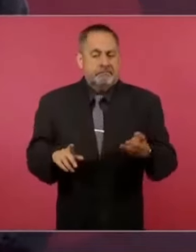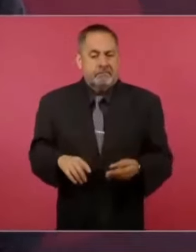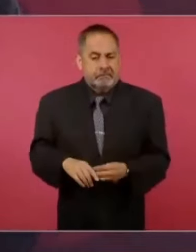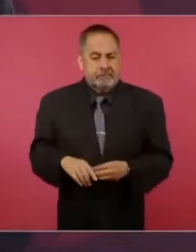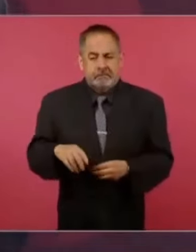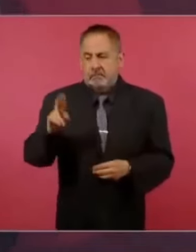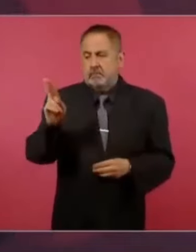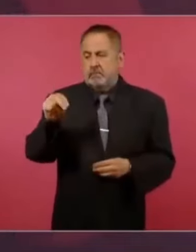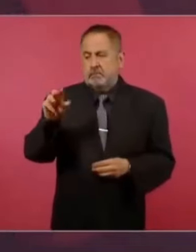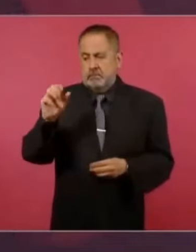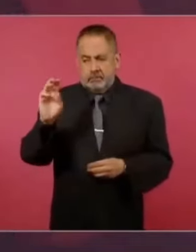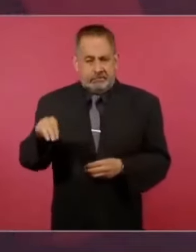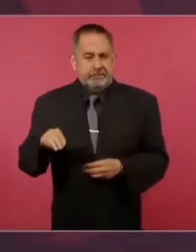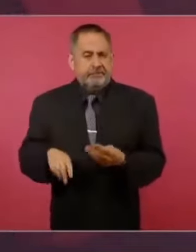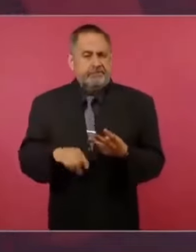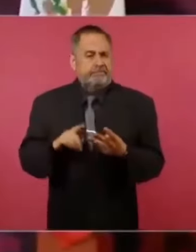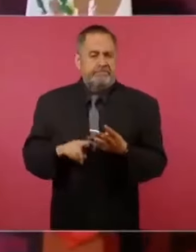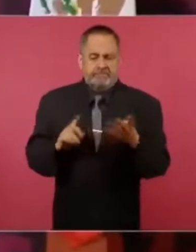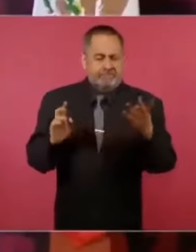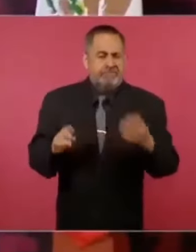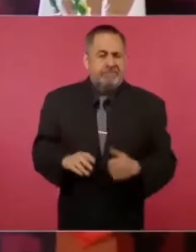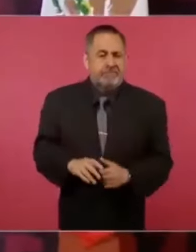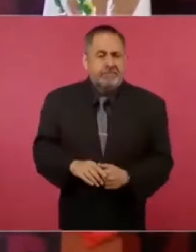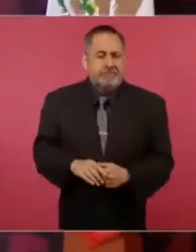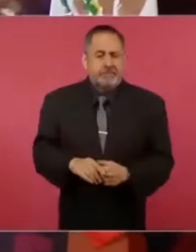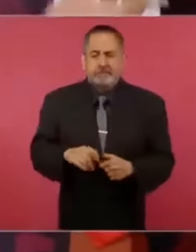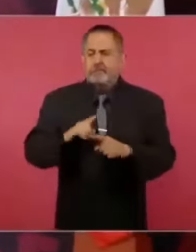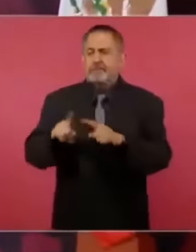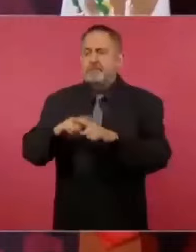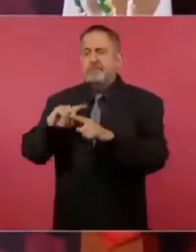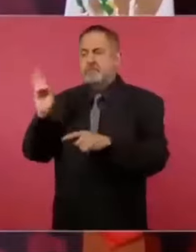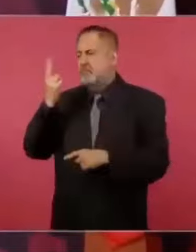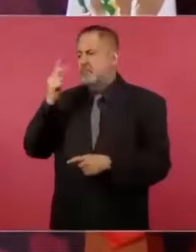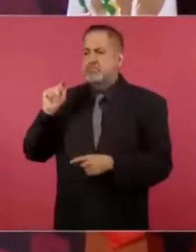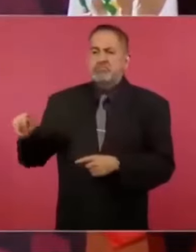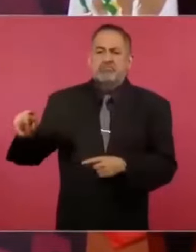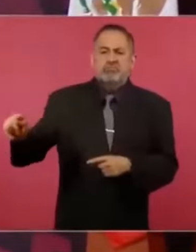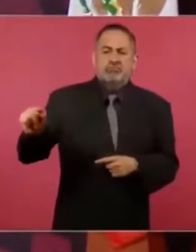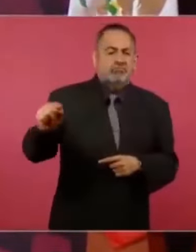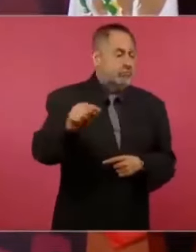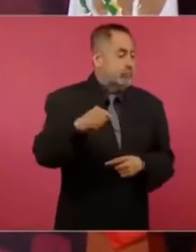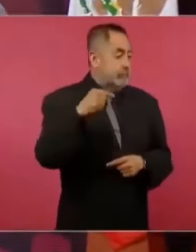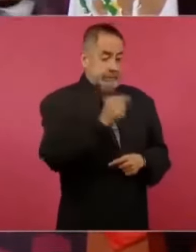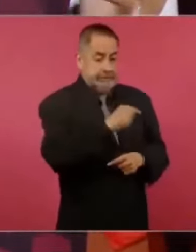de la UNAM de todas las universidades